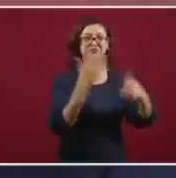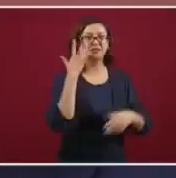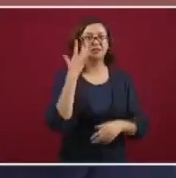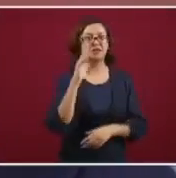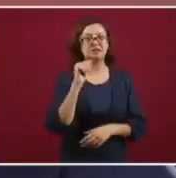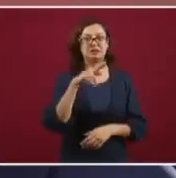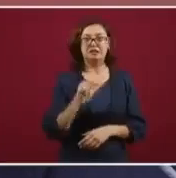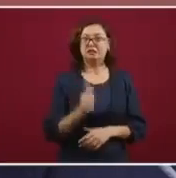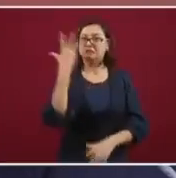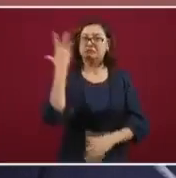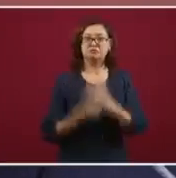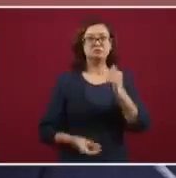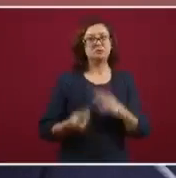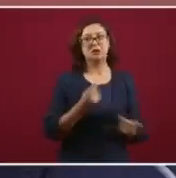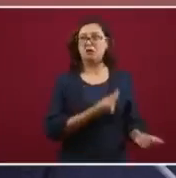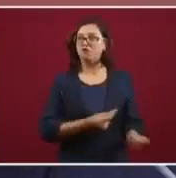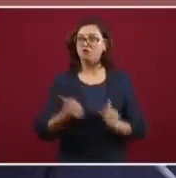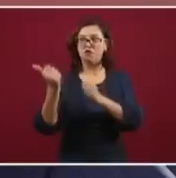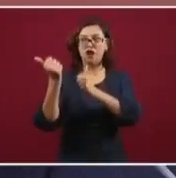a buscar.